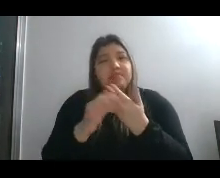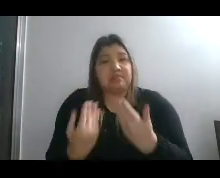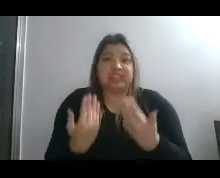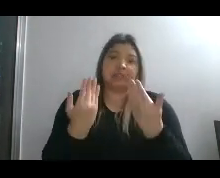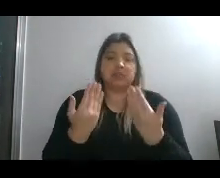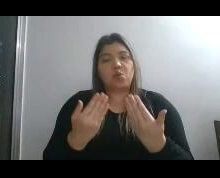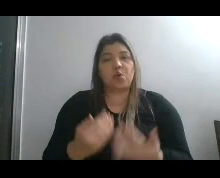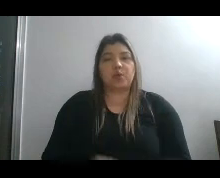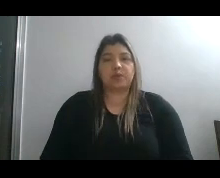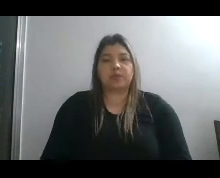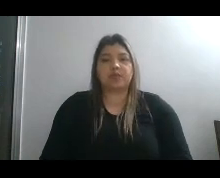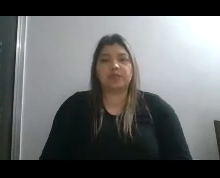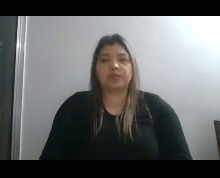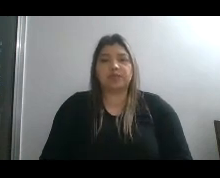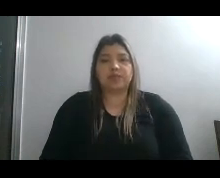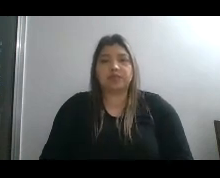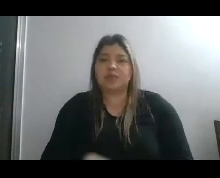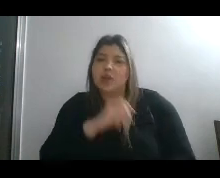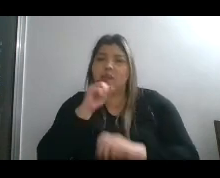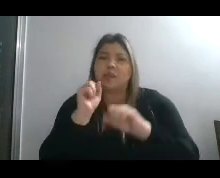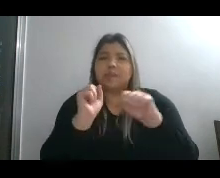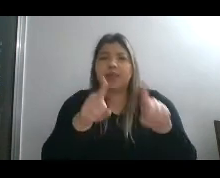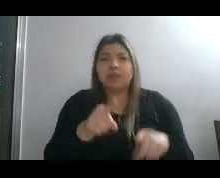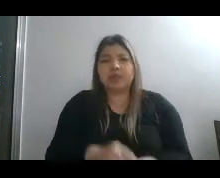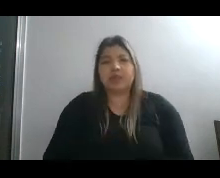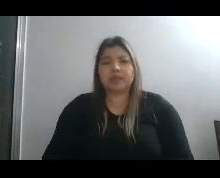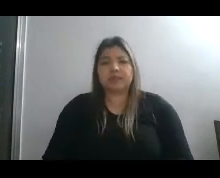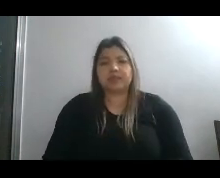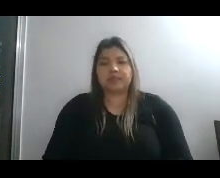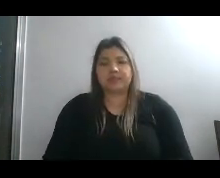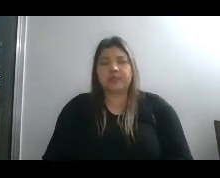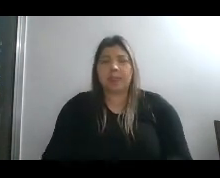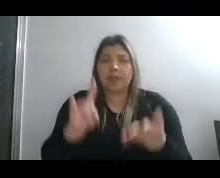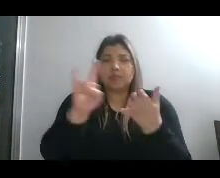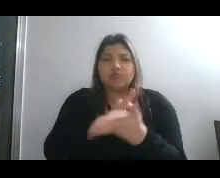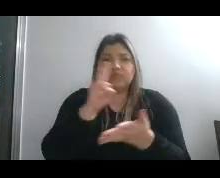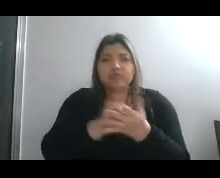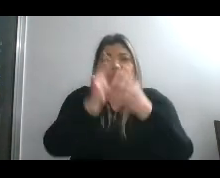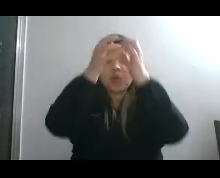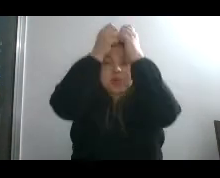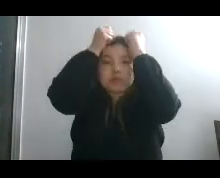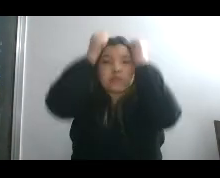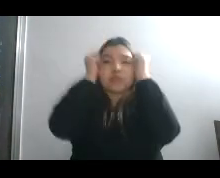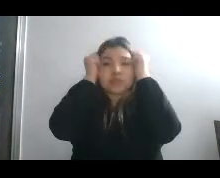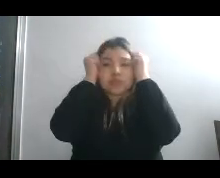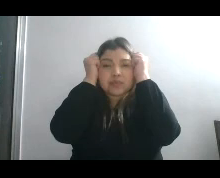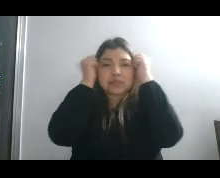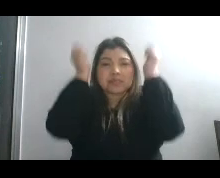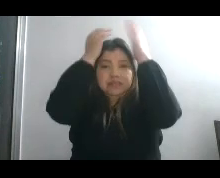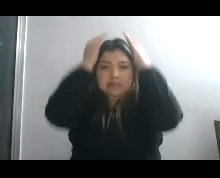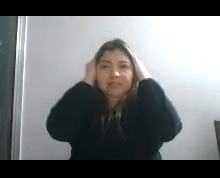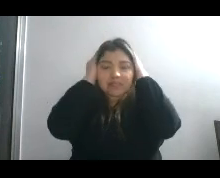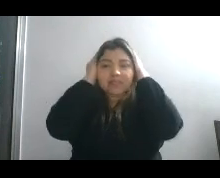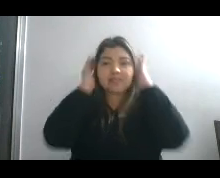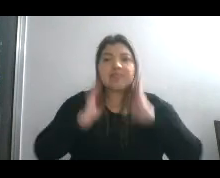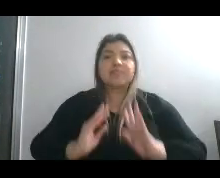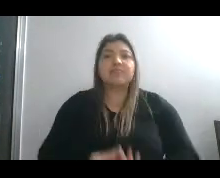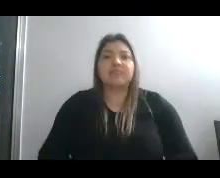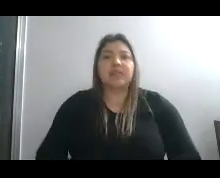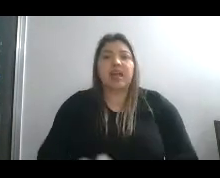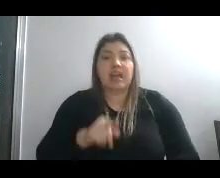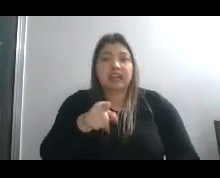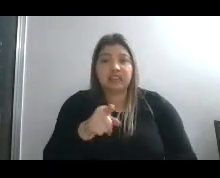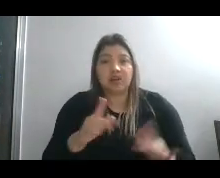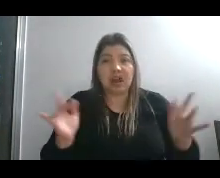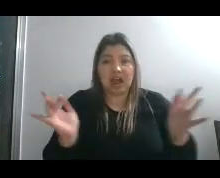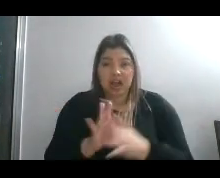¿El uso de polainas está indicado? Se me fue la pregunta. ¿El uso de polainas está indicado en pacientes COVID? No. El uso de polainas está